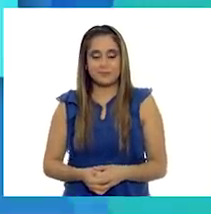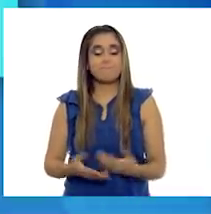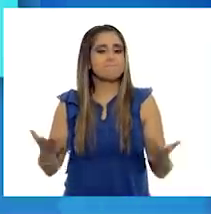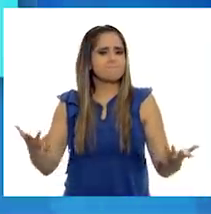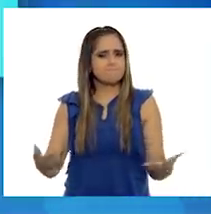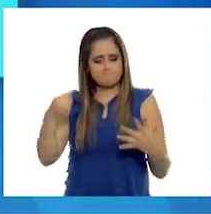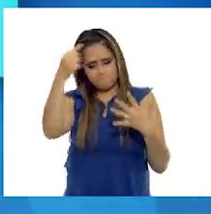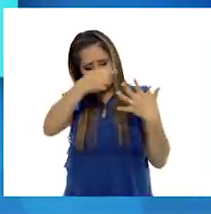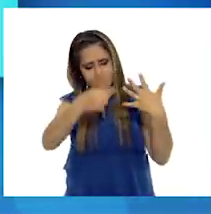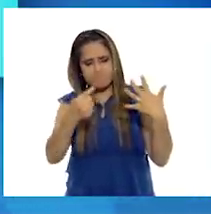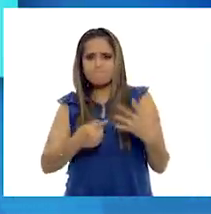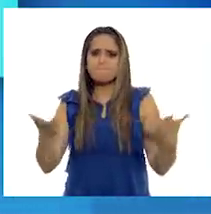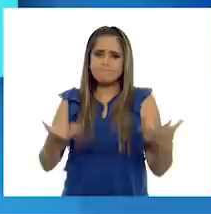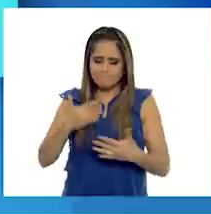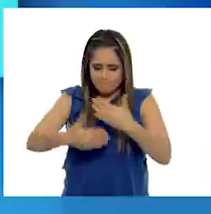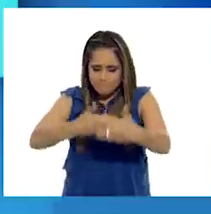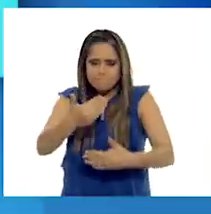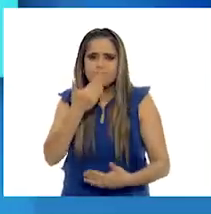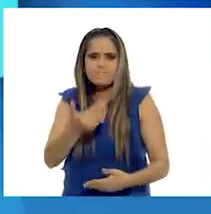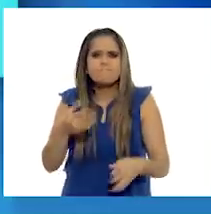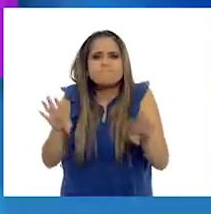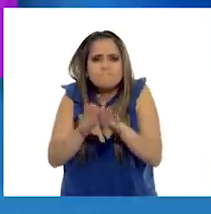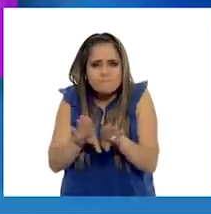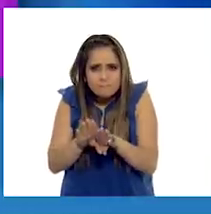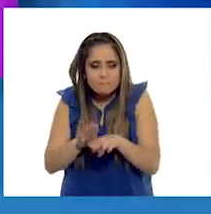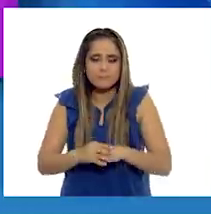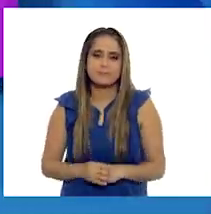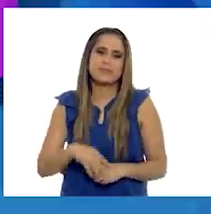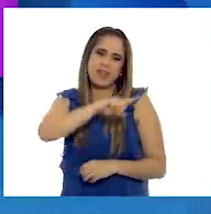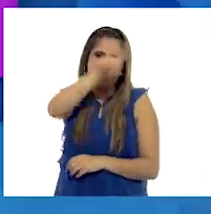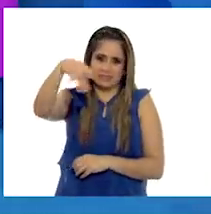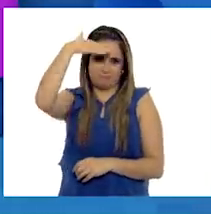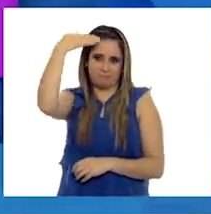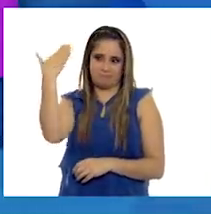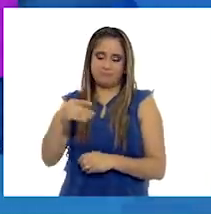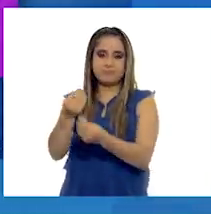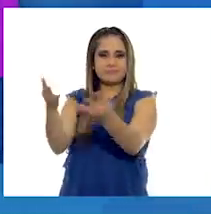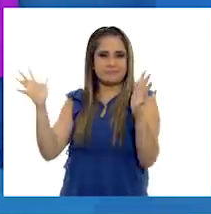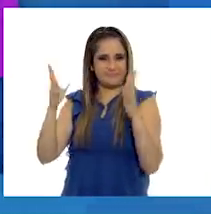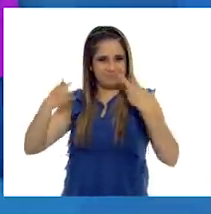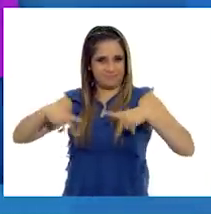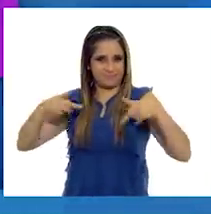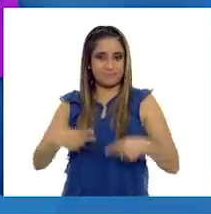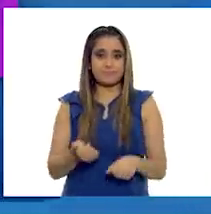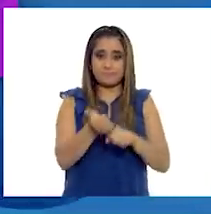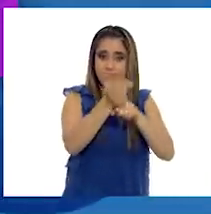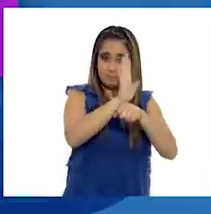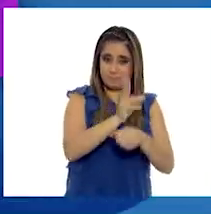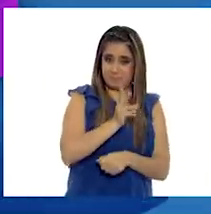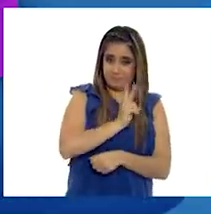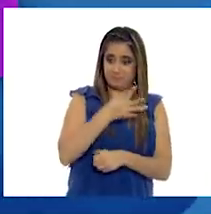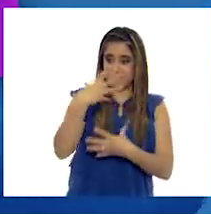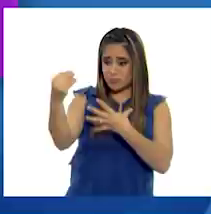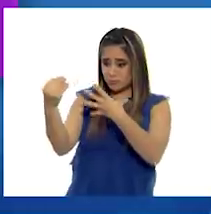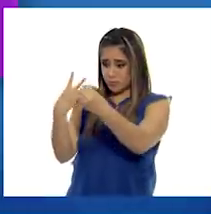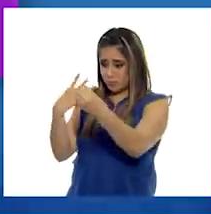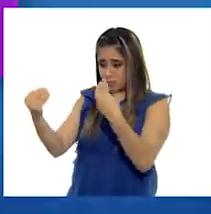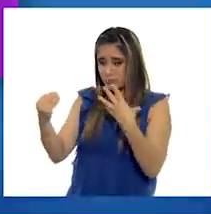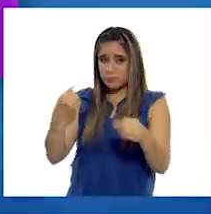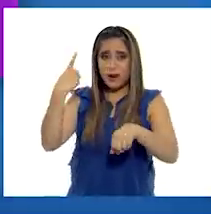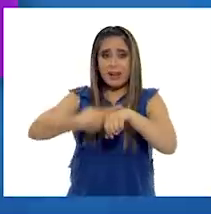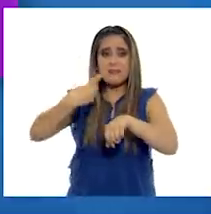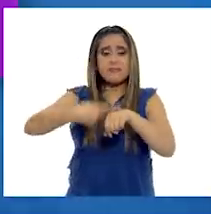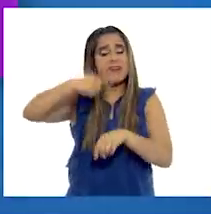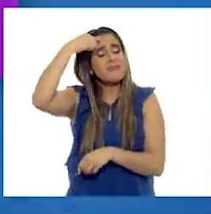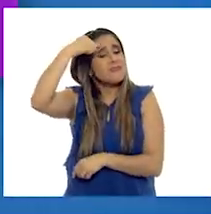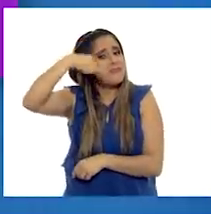Buenas prácticas para seguir adelante. Como todos sabemos, la COVID-19 es una enfermedad que se contagia muy fácilmente entre las